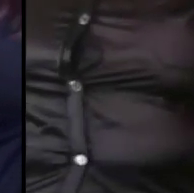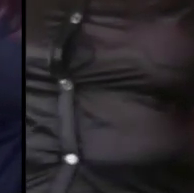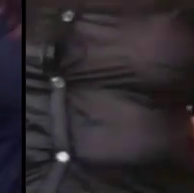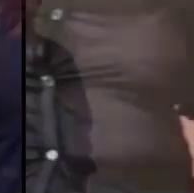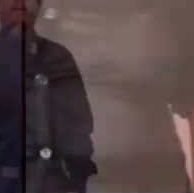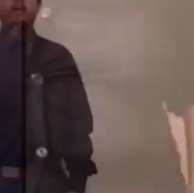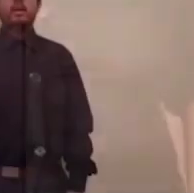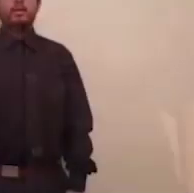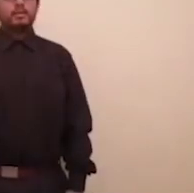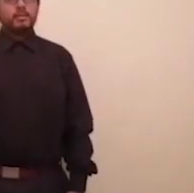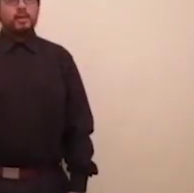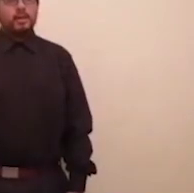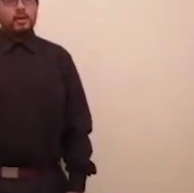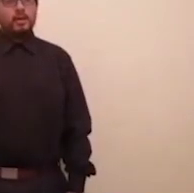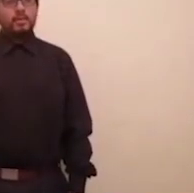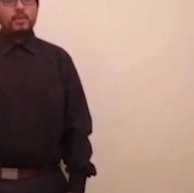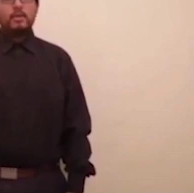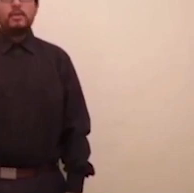en la vida